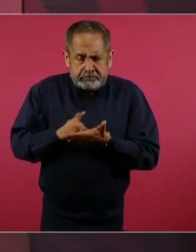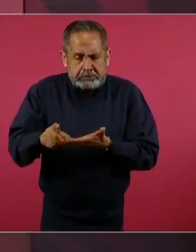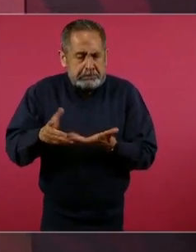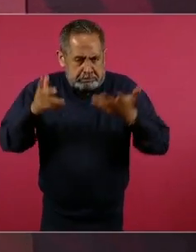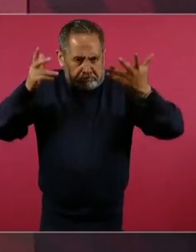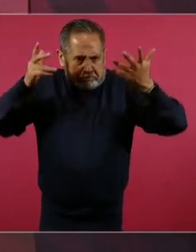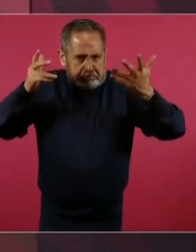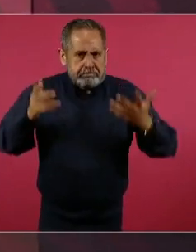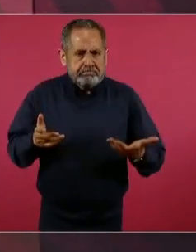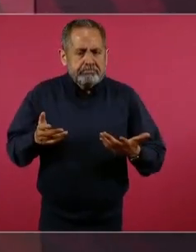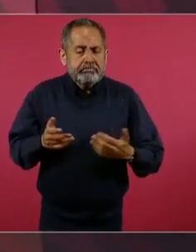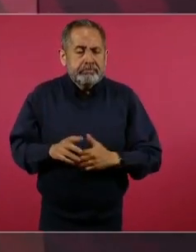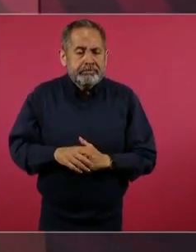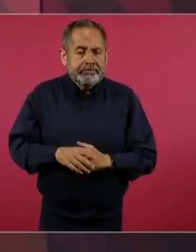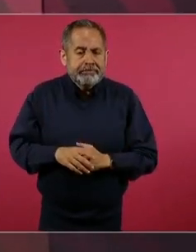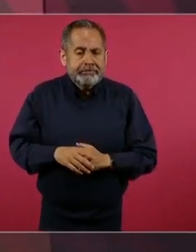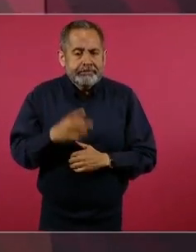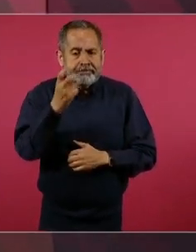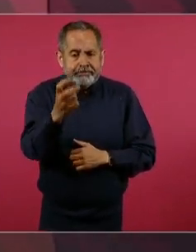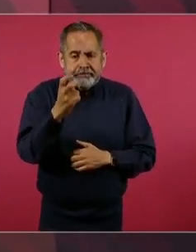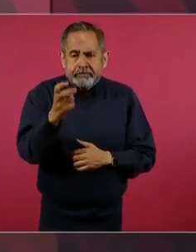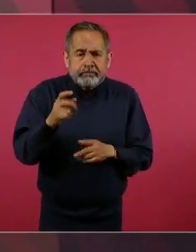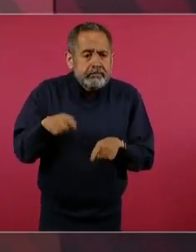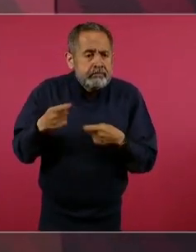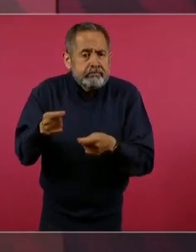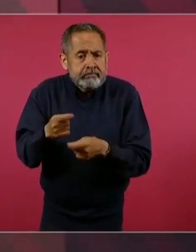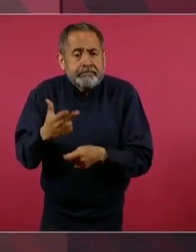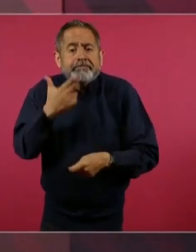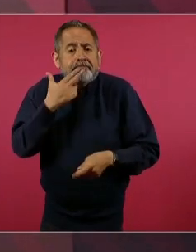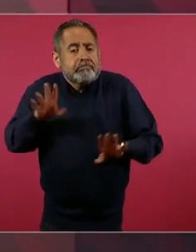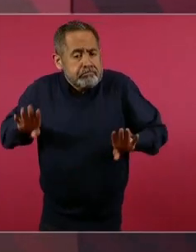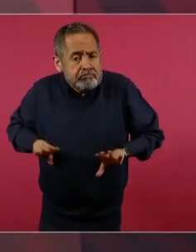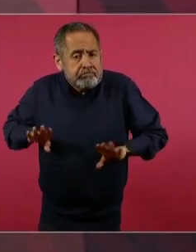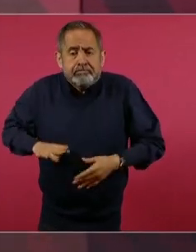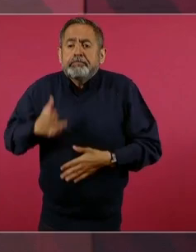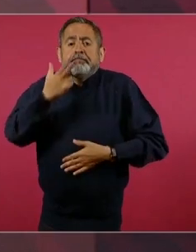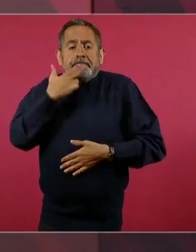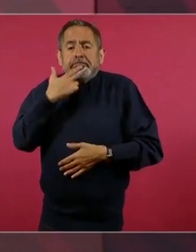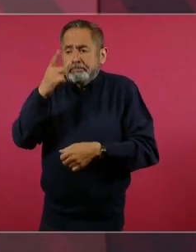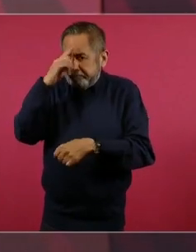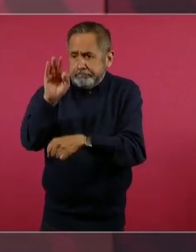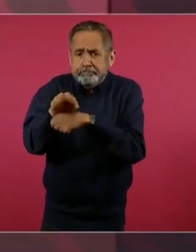Entonces, esa es una garantía.